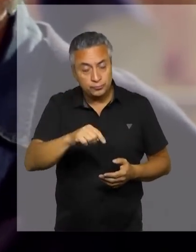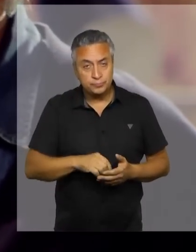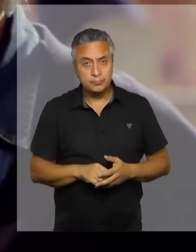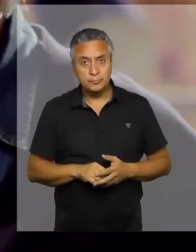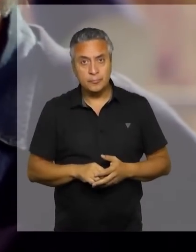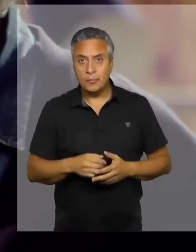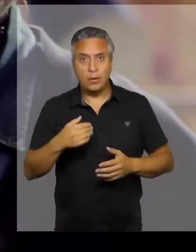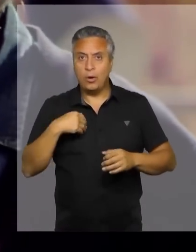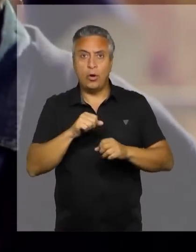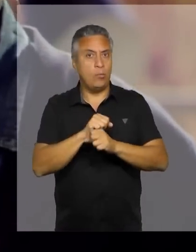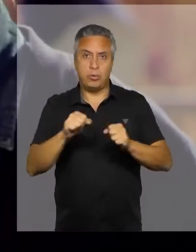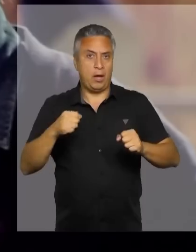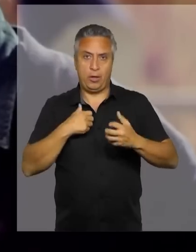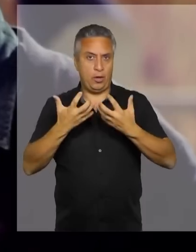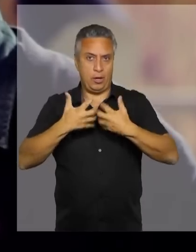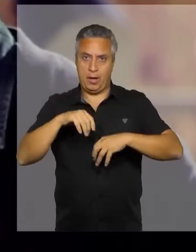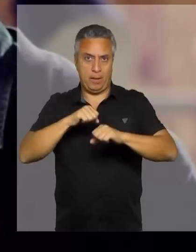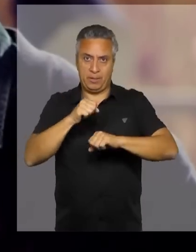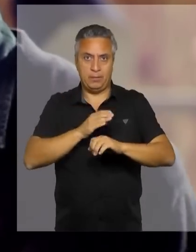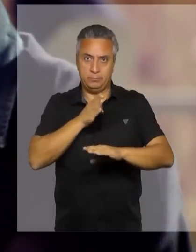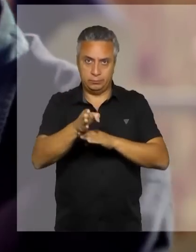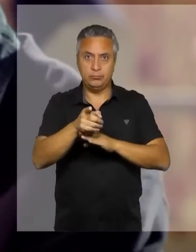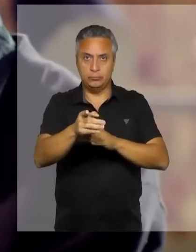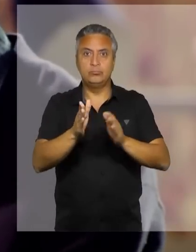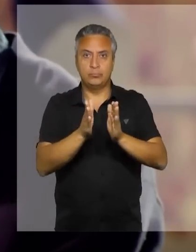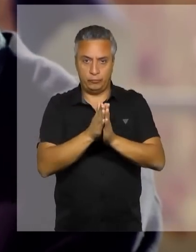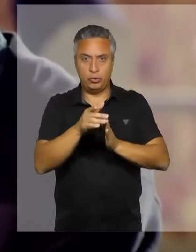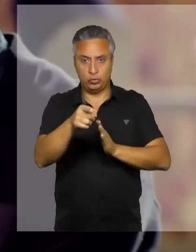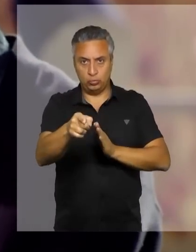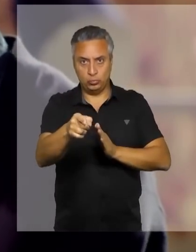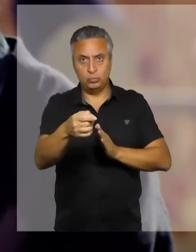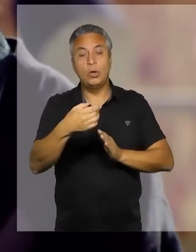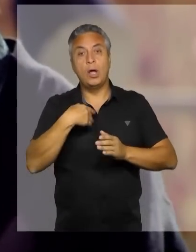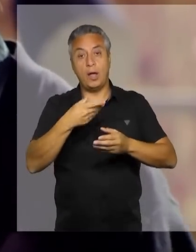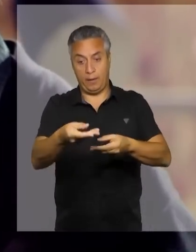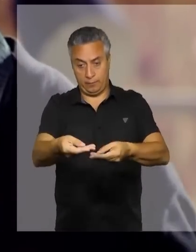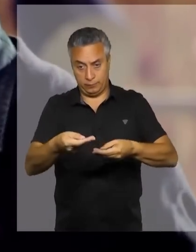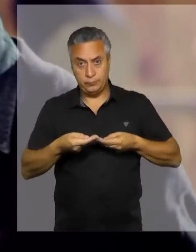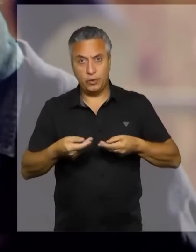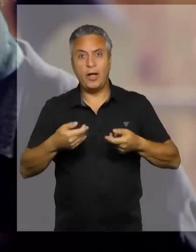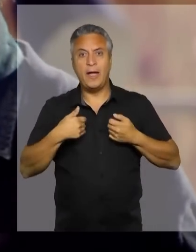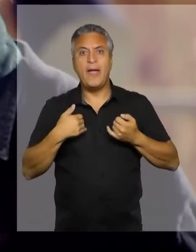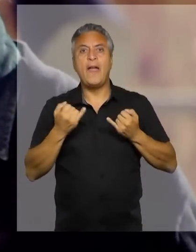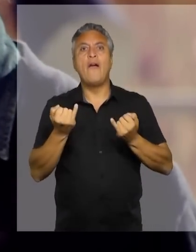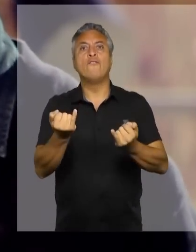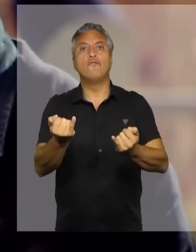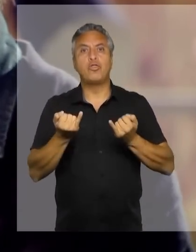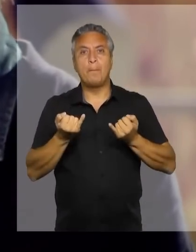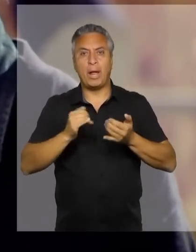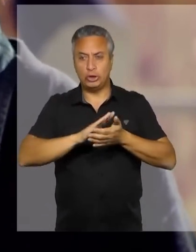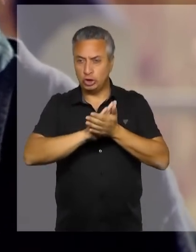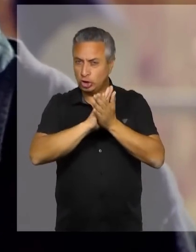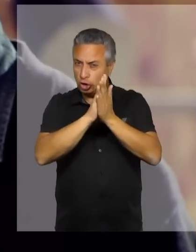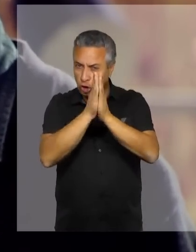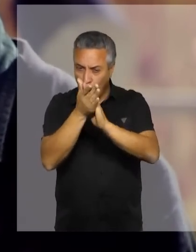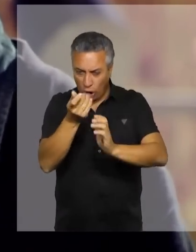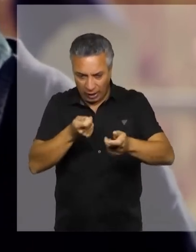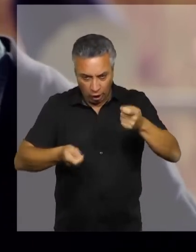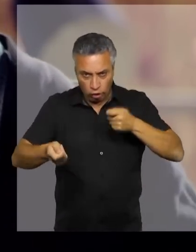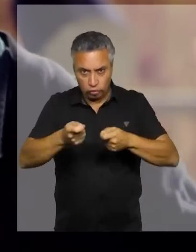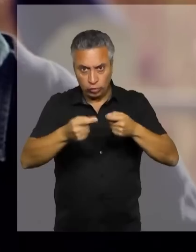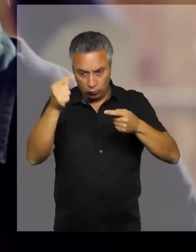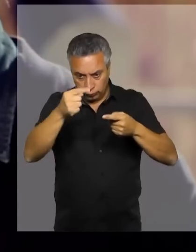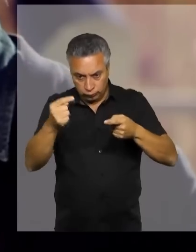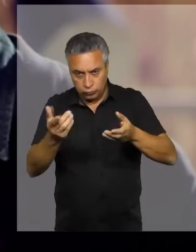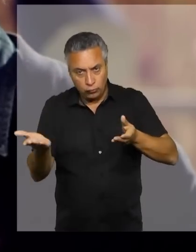no he podido ir a la empresa. Voy a necesitar que me envíes tú o que me traigas un informe de todos los negocios que se están haciendo. Los que están vigentes y los que están en carpeta